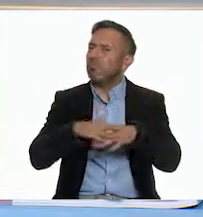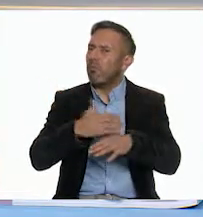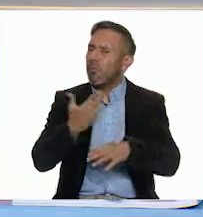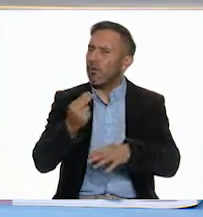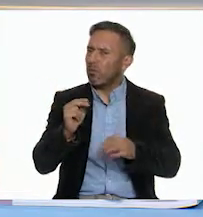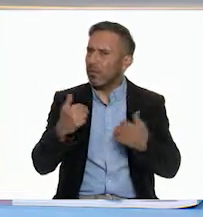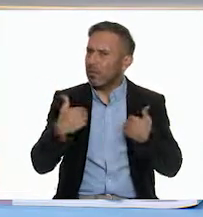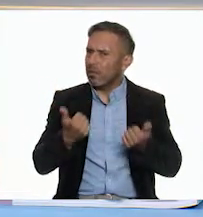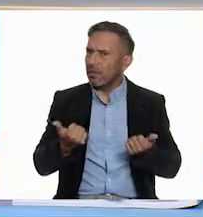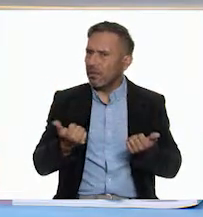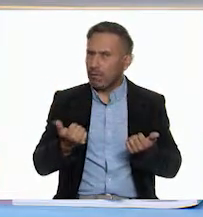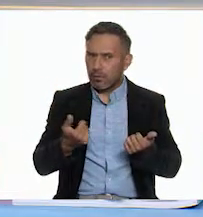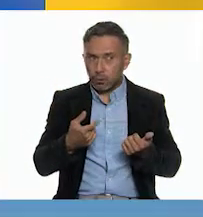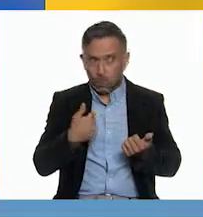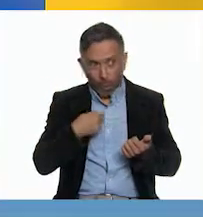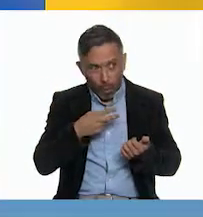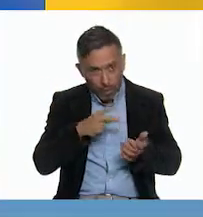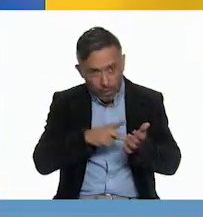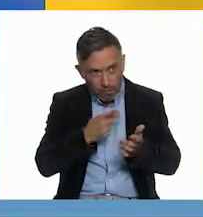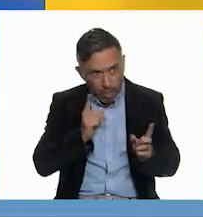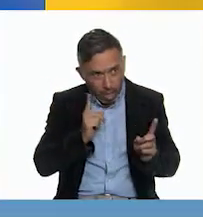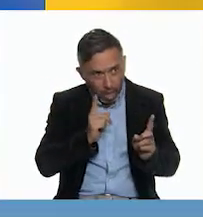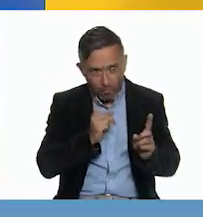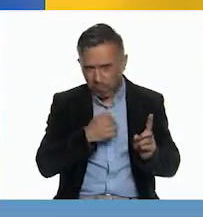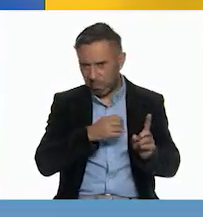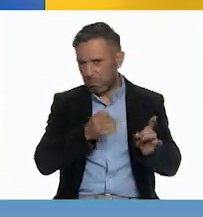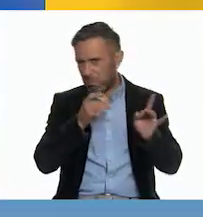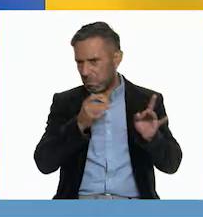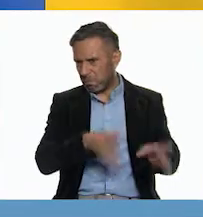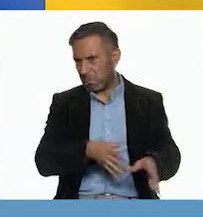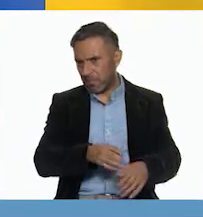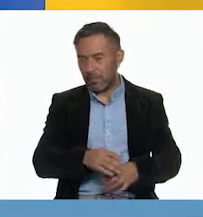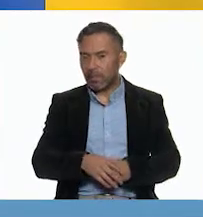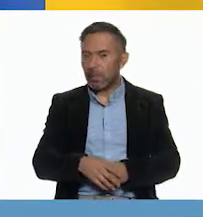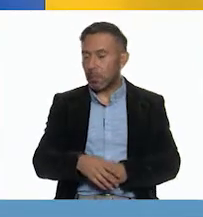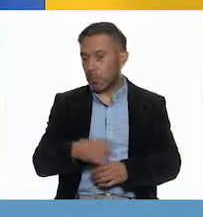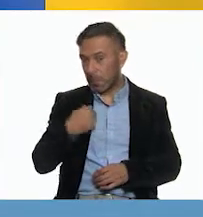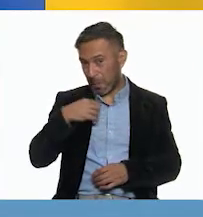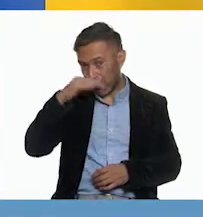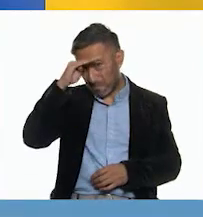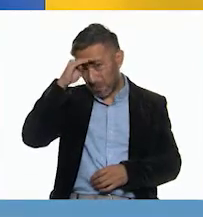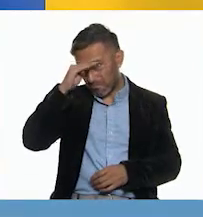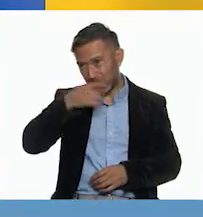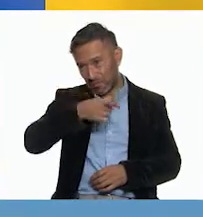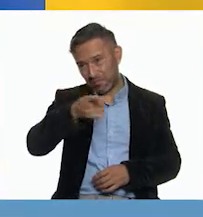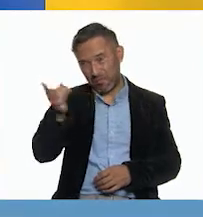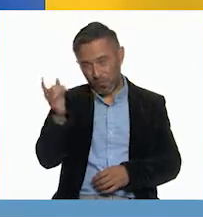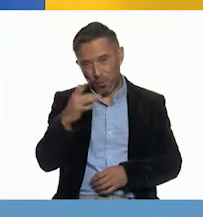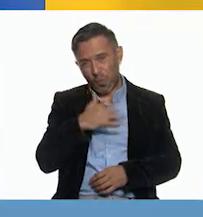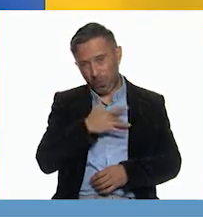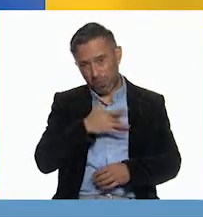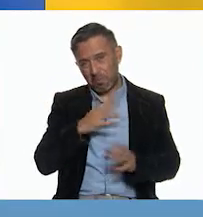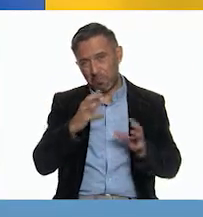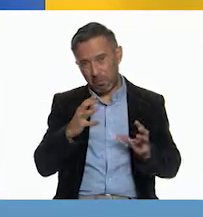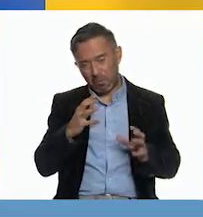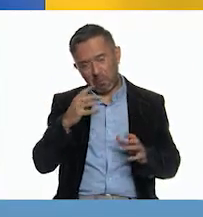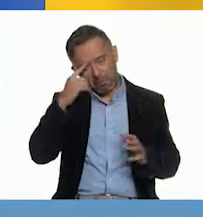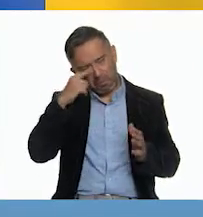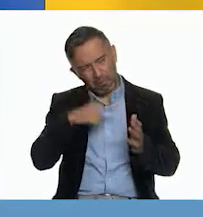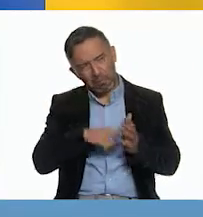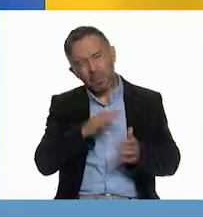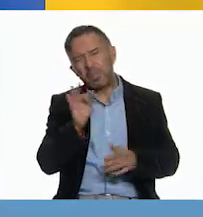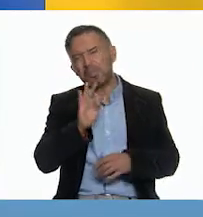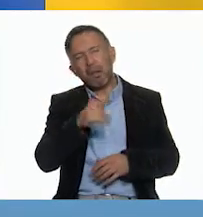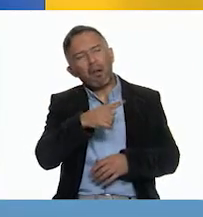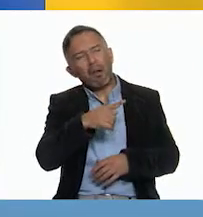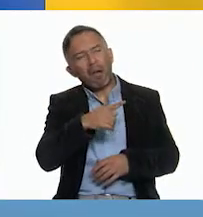regresado nunca. Pues supongo que porque tenían buen corazón. Tal vez creyeron que la señora había